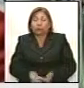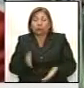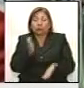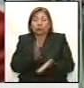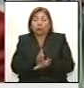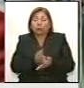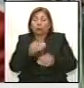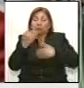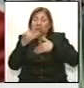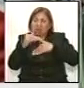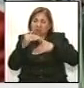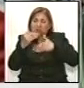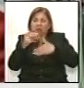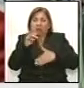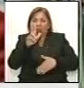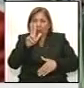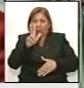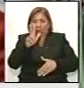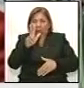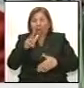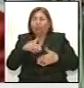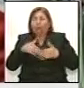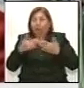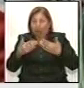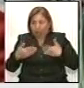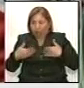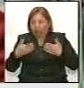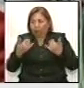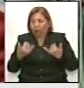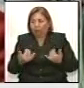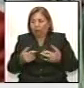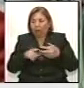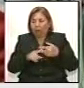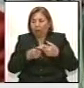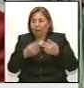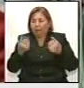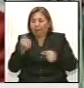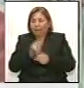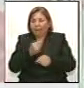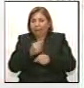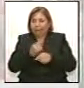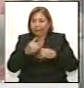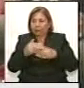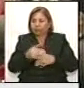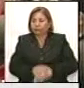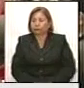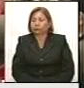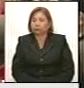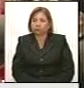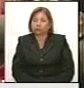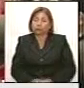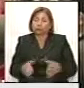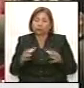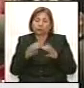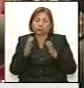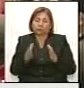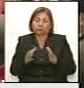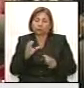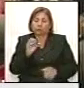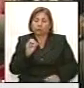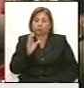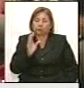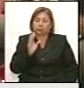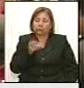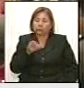suspendidas temporalmente, 3, que esas son las que el día de hoy pensamos destrabar. El congresista Ochoa y el ministro